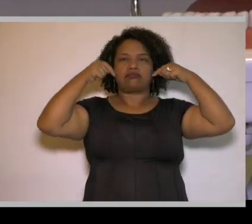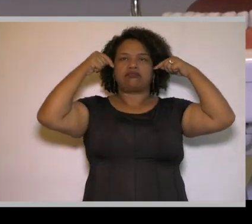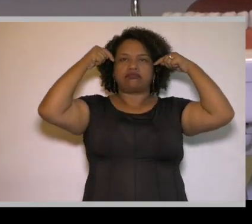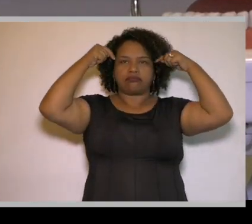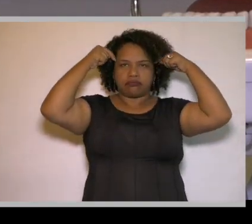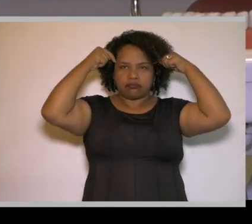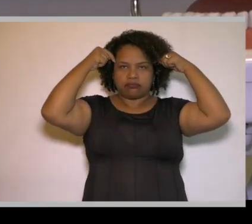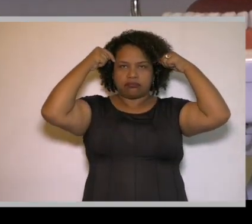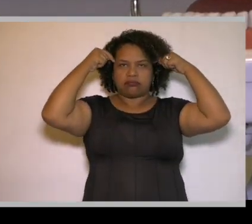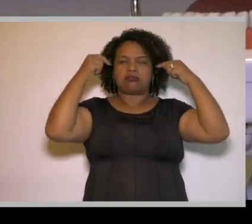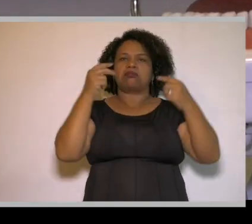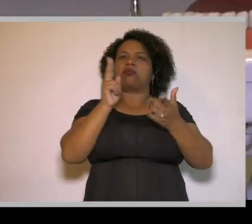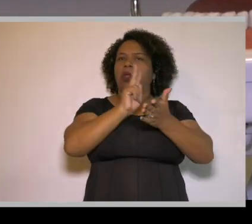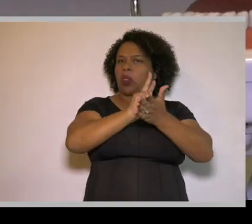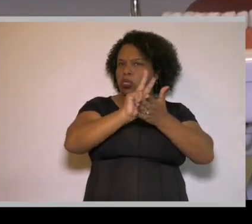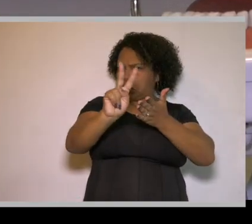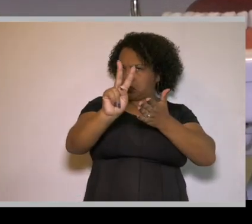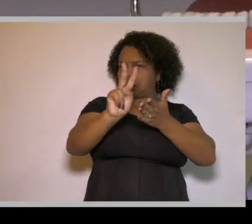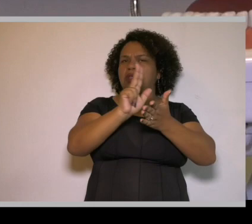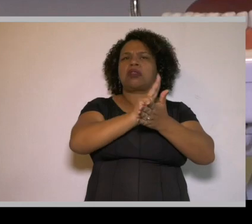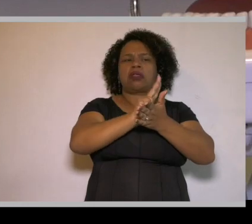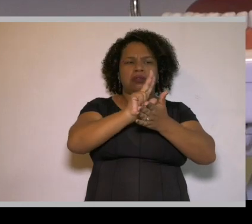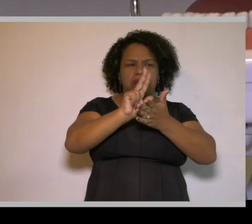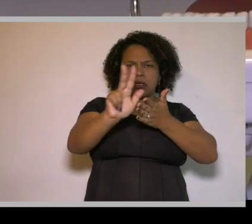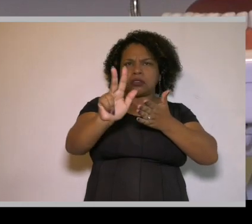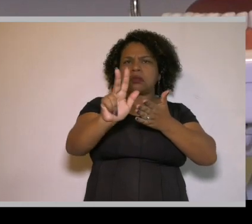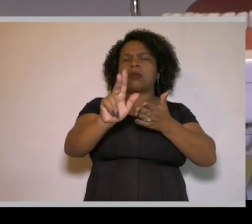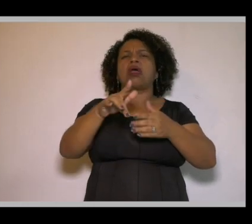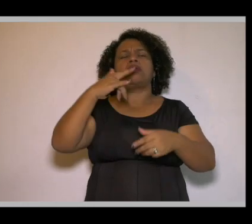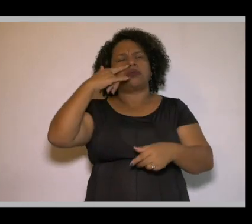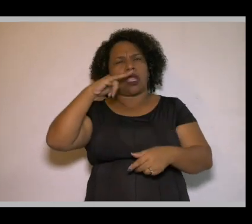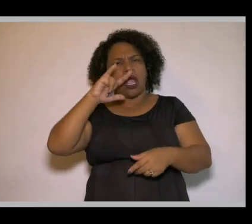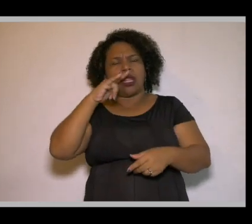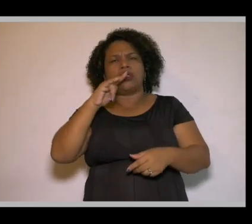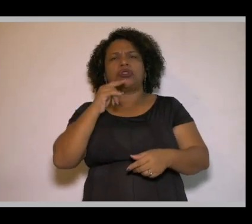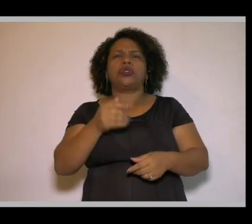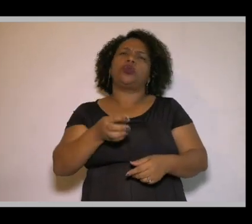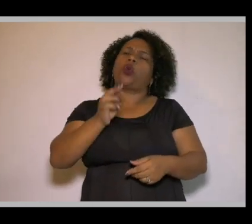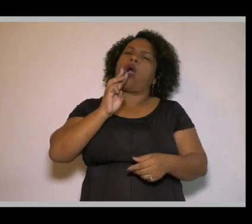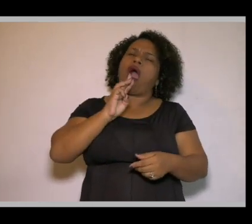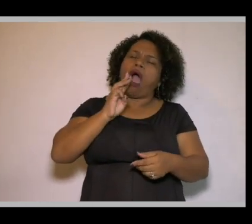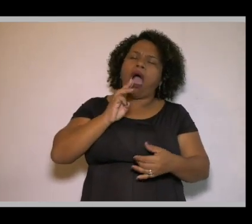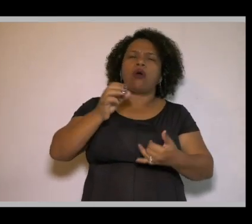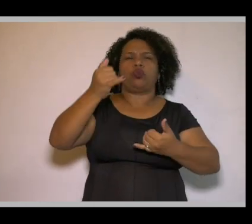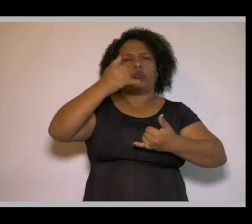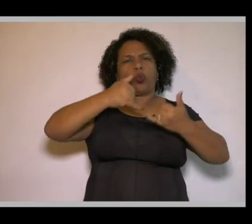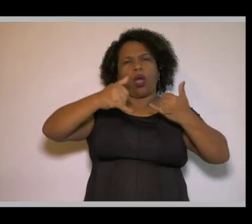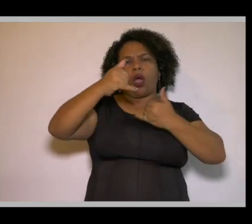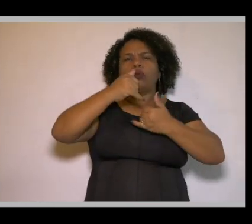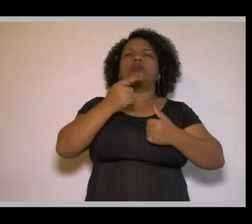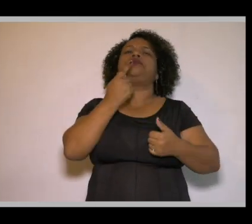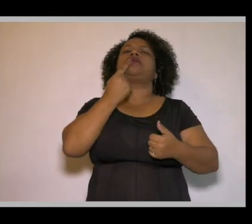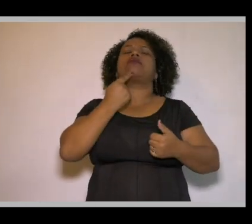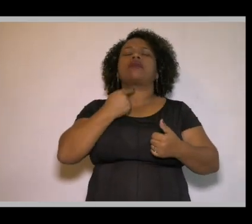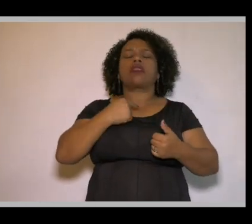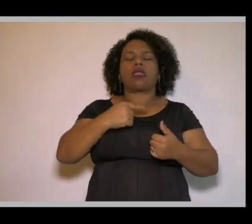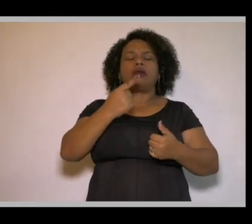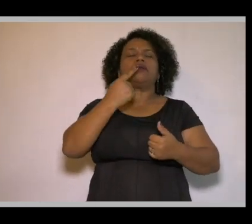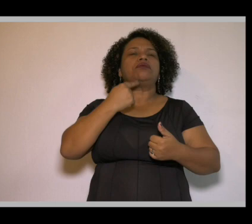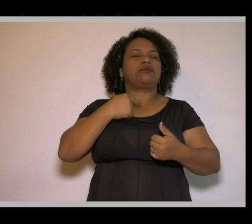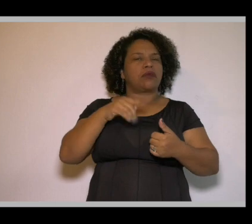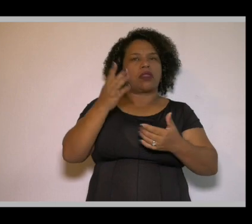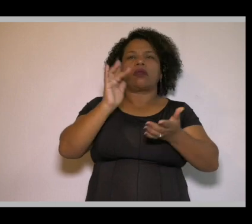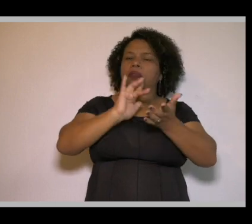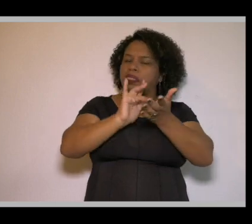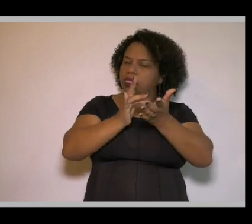reducción cerrada de la férula de Ehrlich y alambre, o una férula de Ibis Cruz también. ¿Y cómo es esa férula? Esa se coloca en los